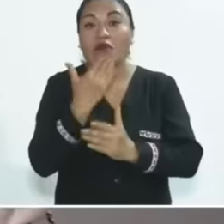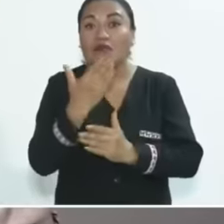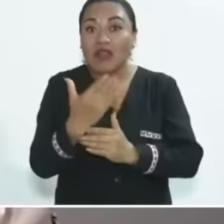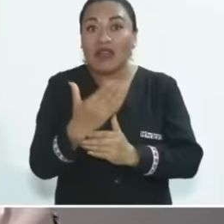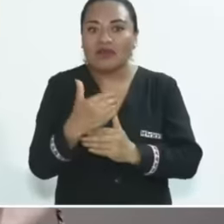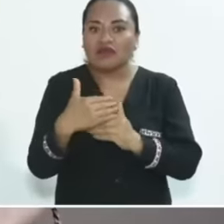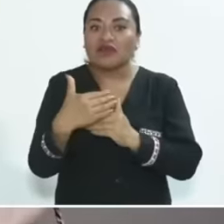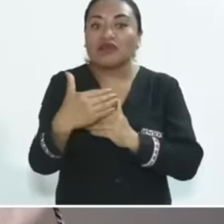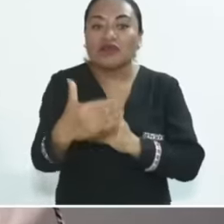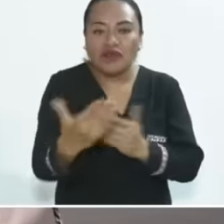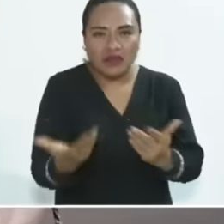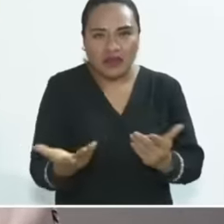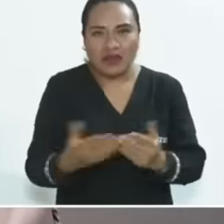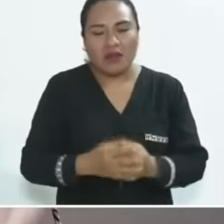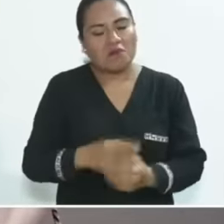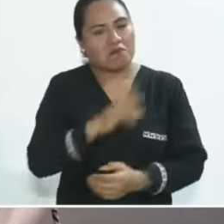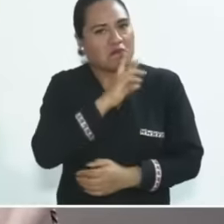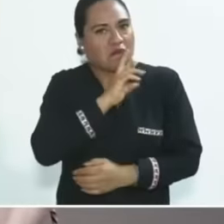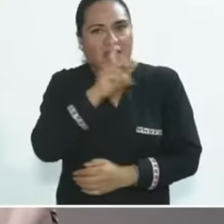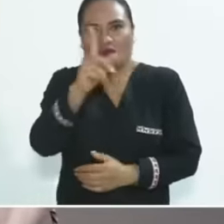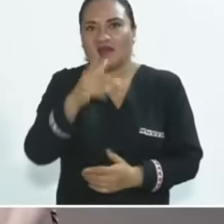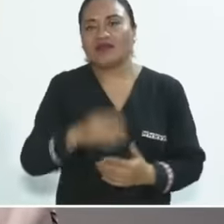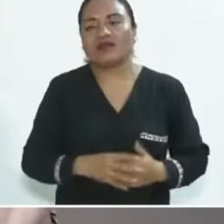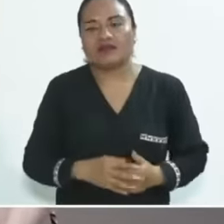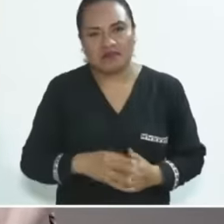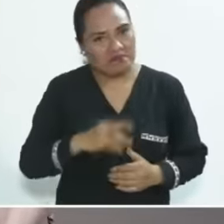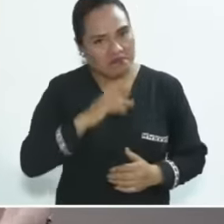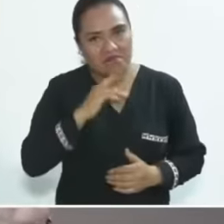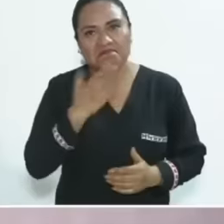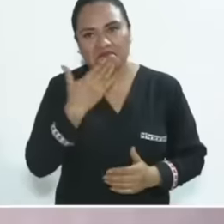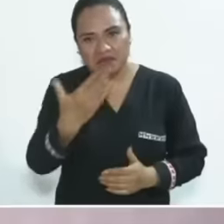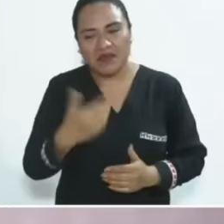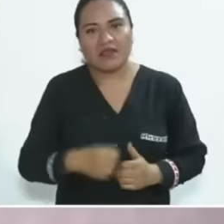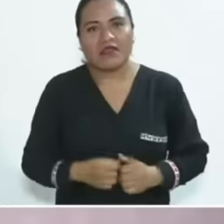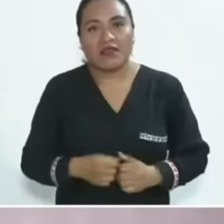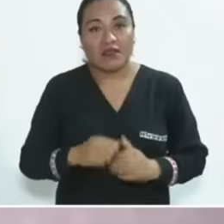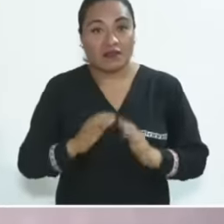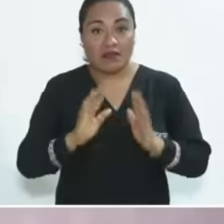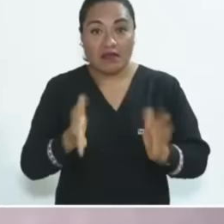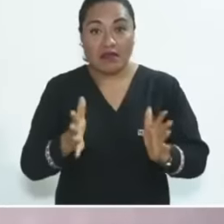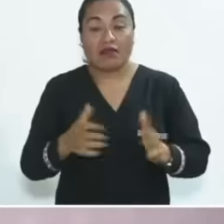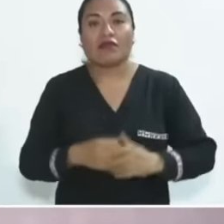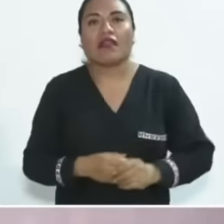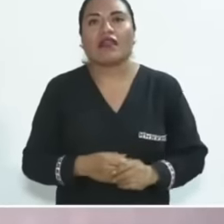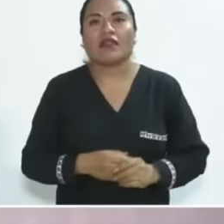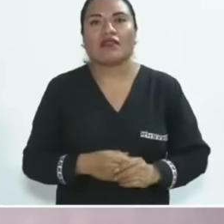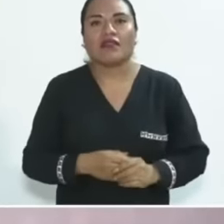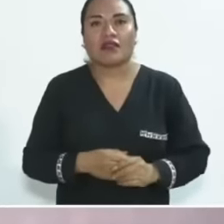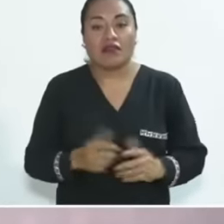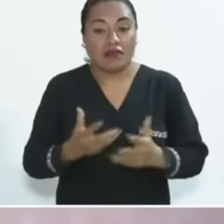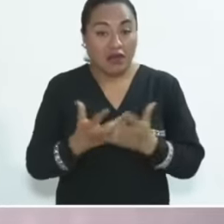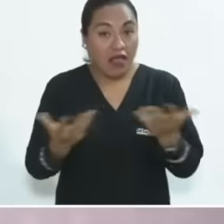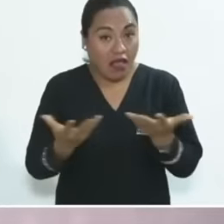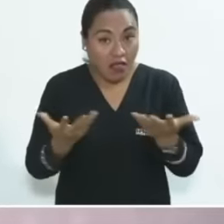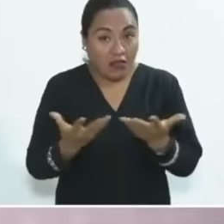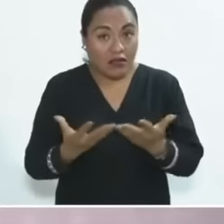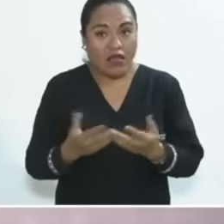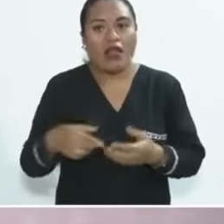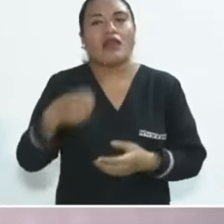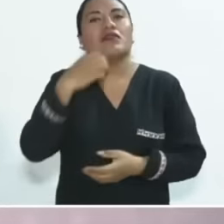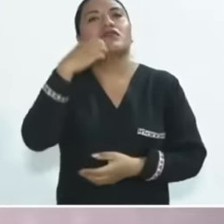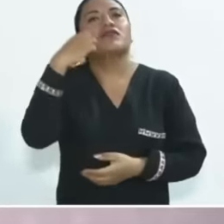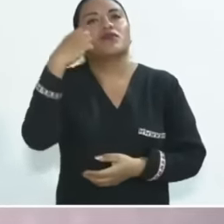ser mucho mejor, porque ya se hizo